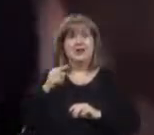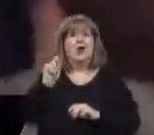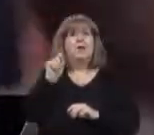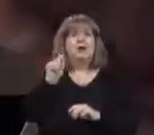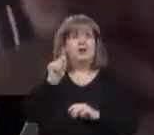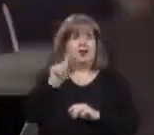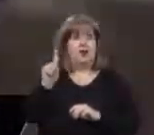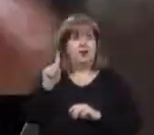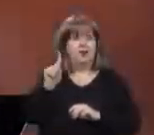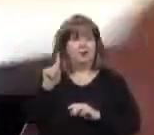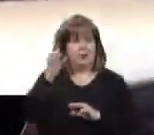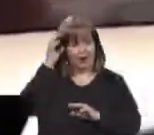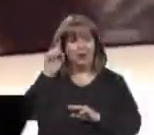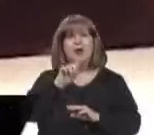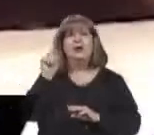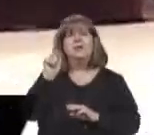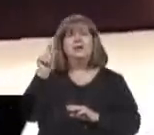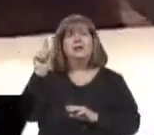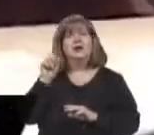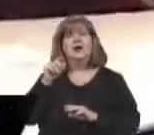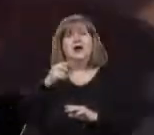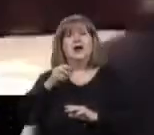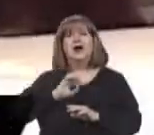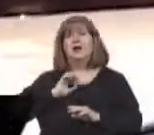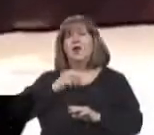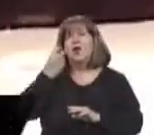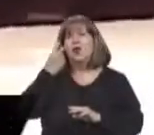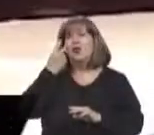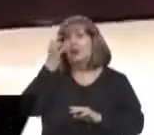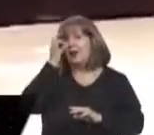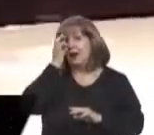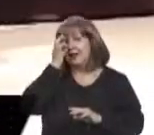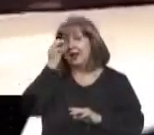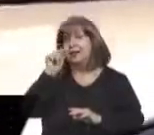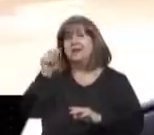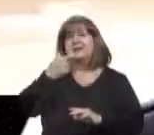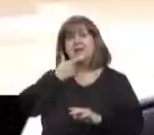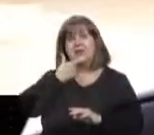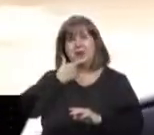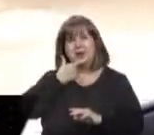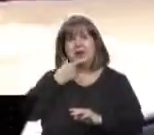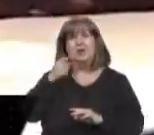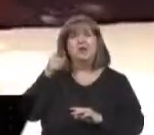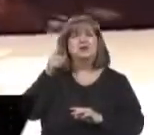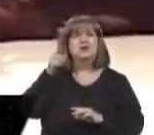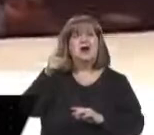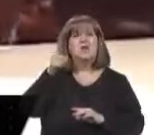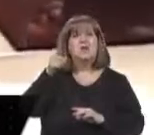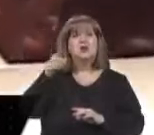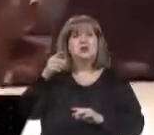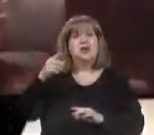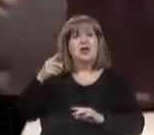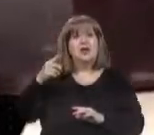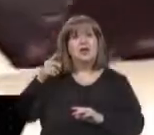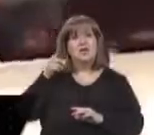no, esto fue en septiembre del 2020, en su cuenta de Twitter, donde decía: vos no vas a salir viva de